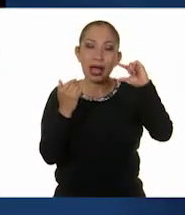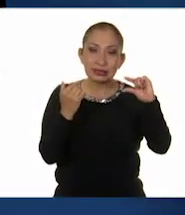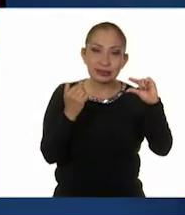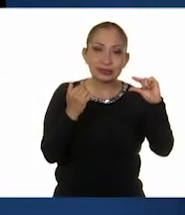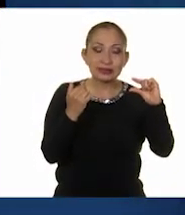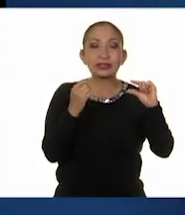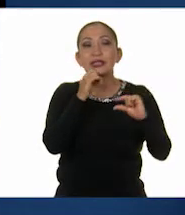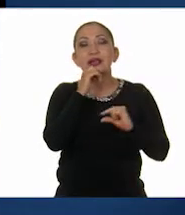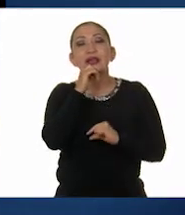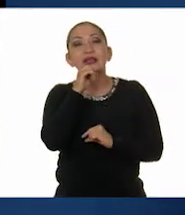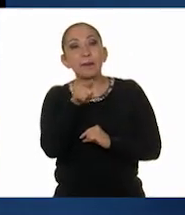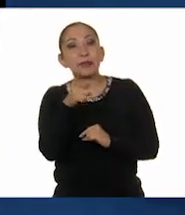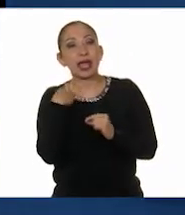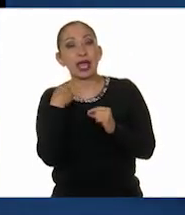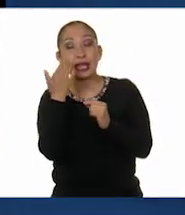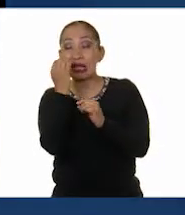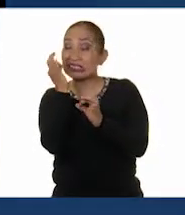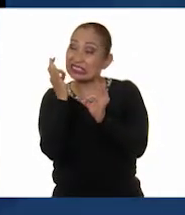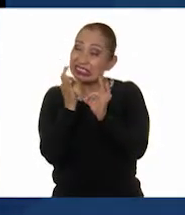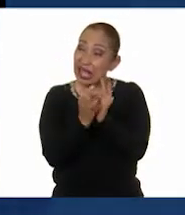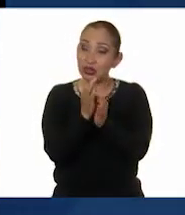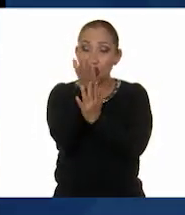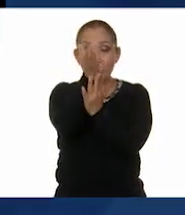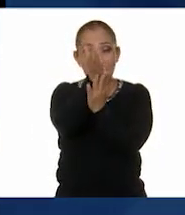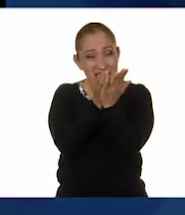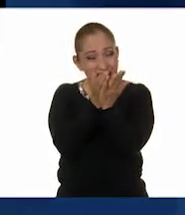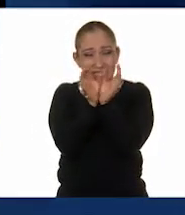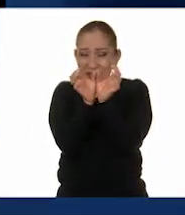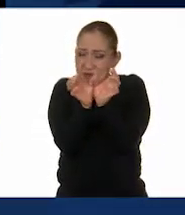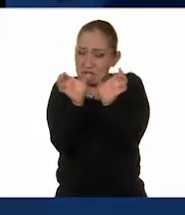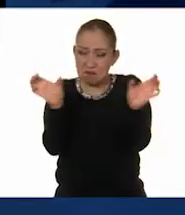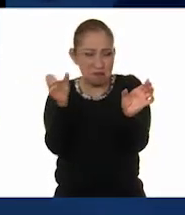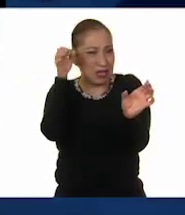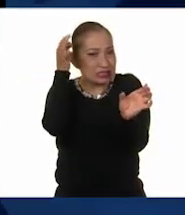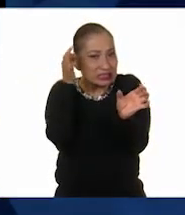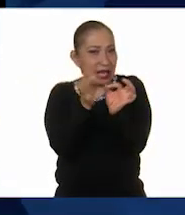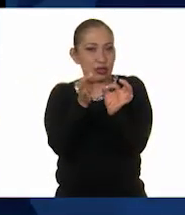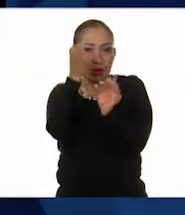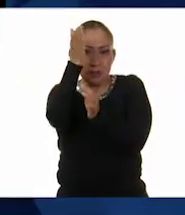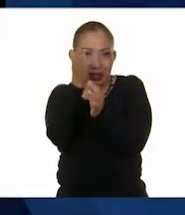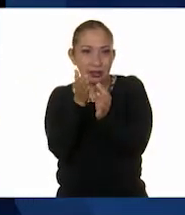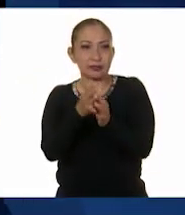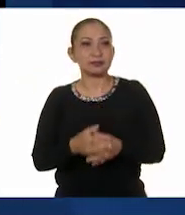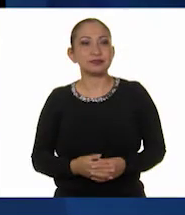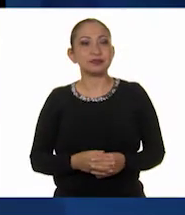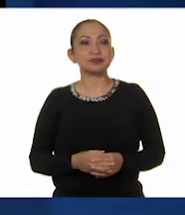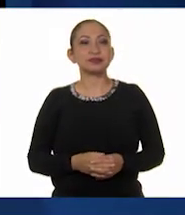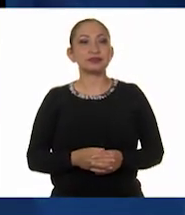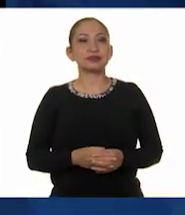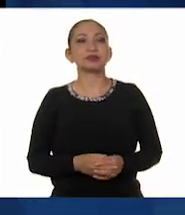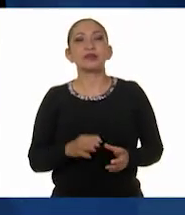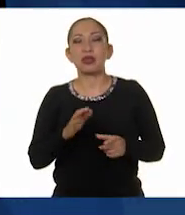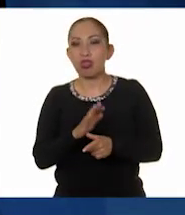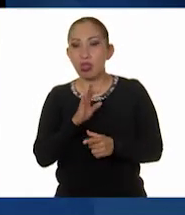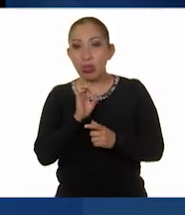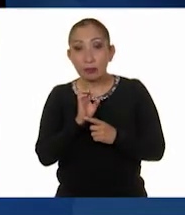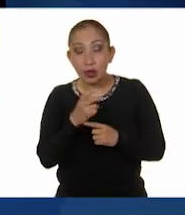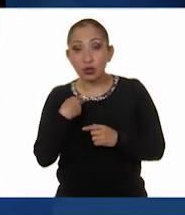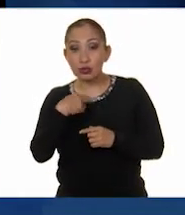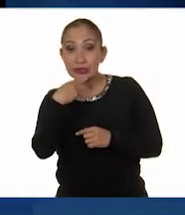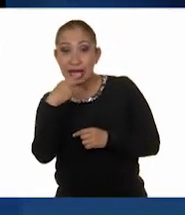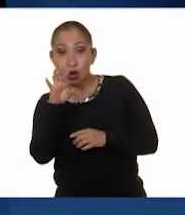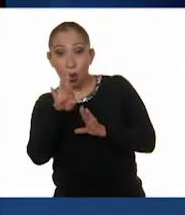y además divide exactamente en dos partes al conjunto de datos. Entonces, en este caso nos conviene